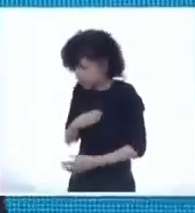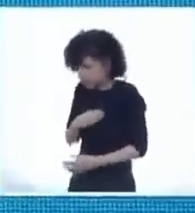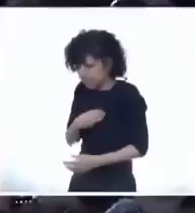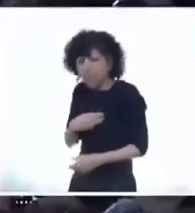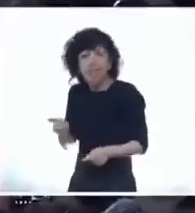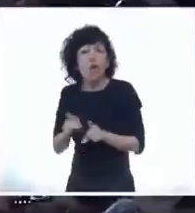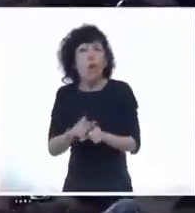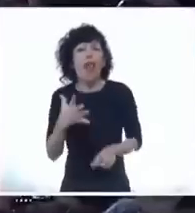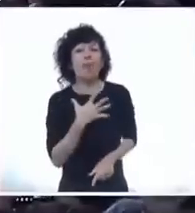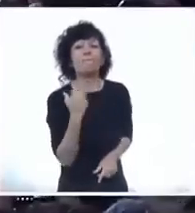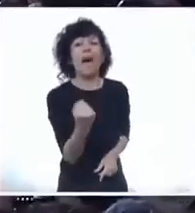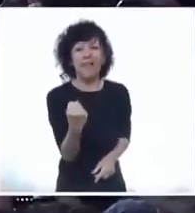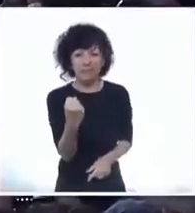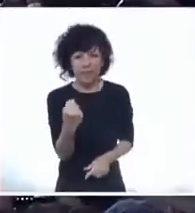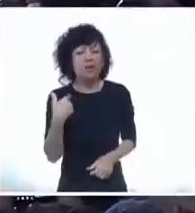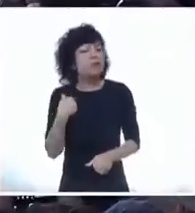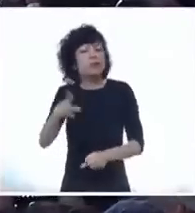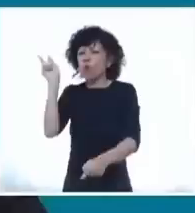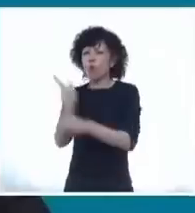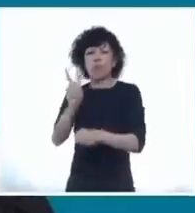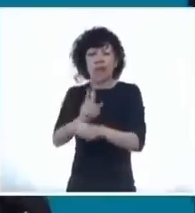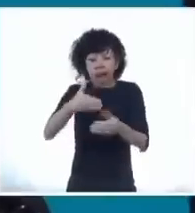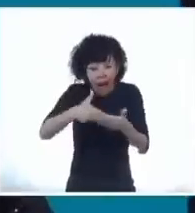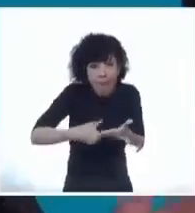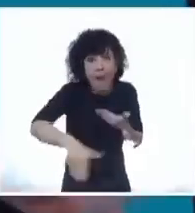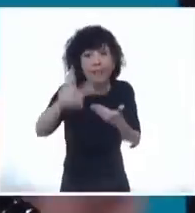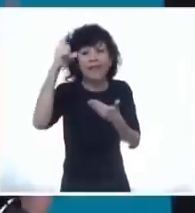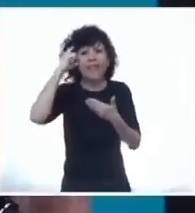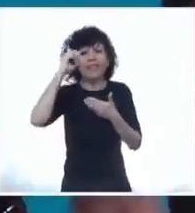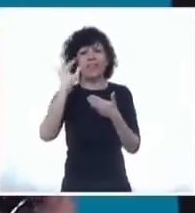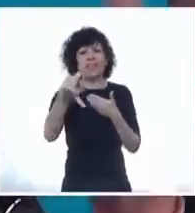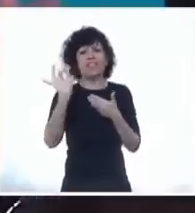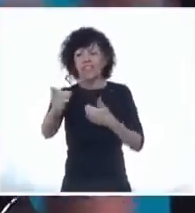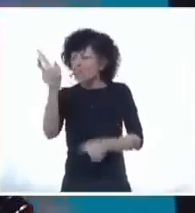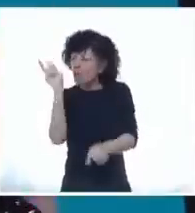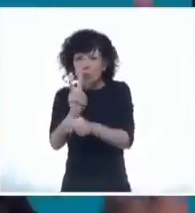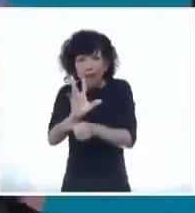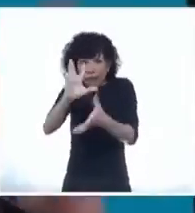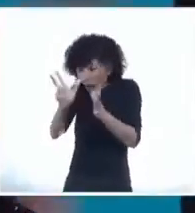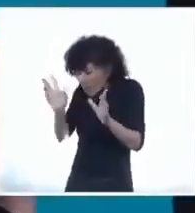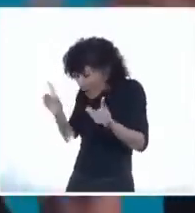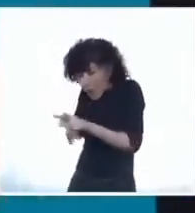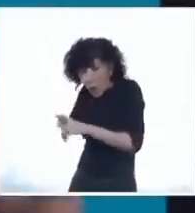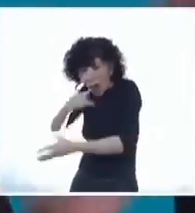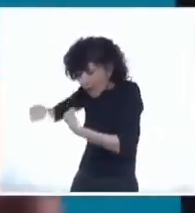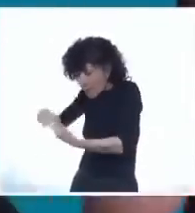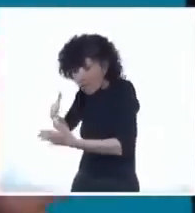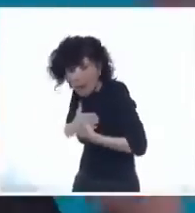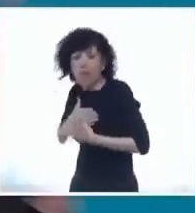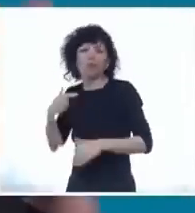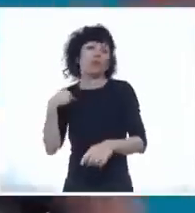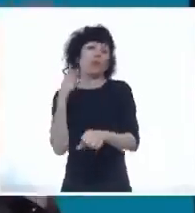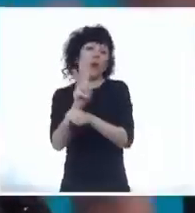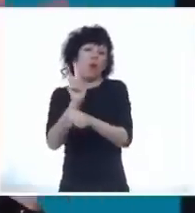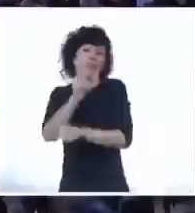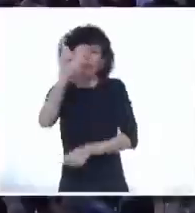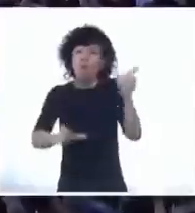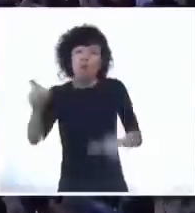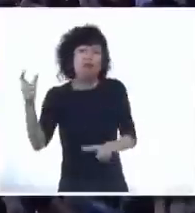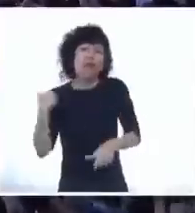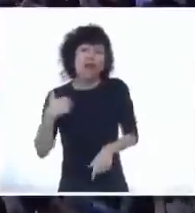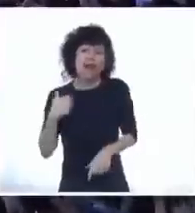a cuidar desde el 10 de diciembre a cada argentino y a cada argentina.